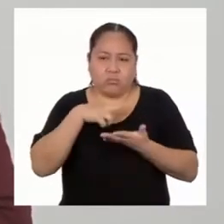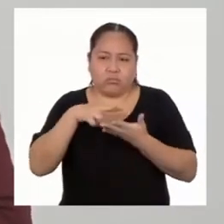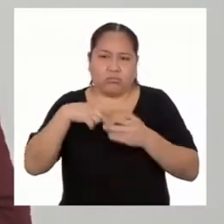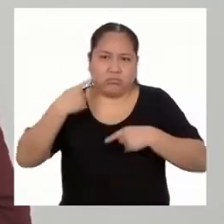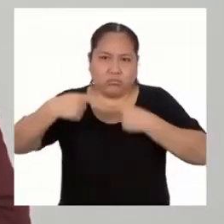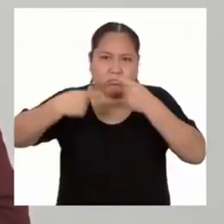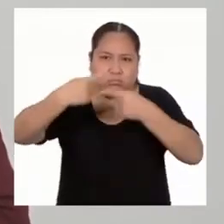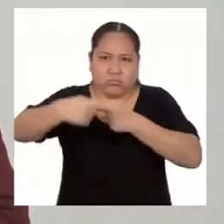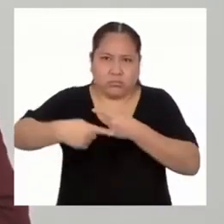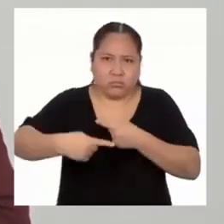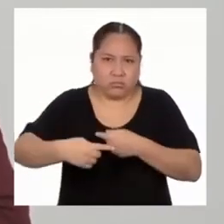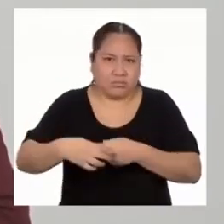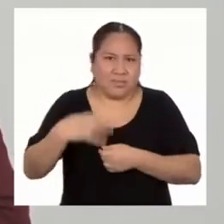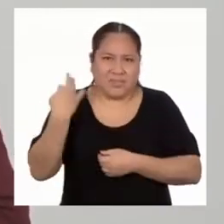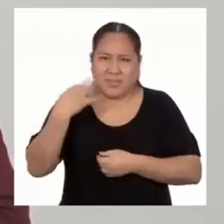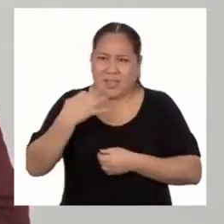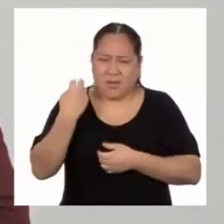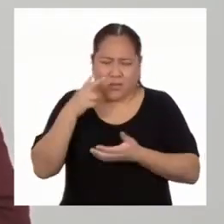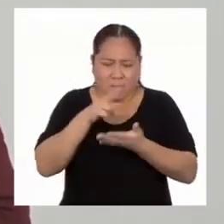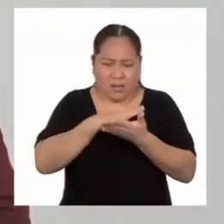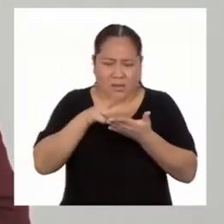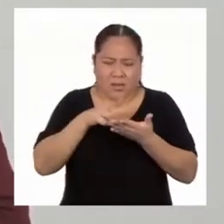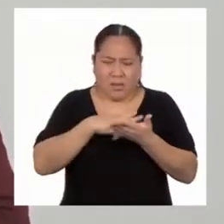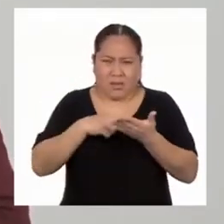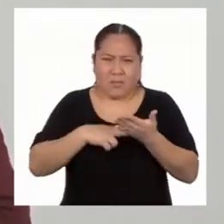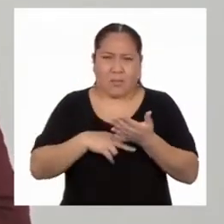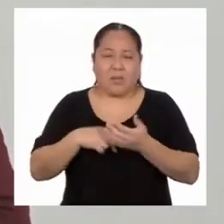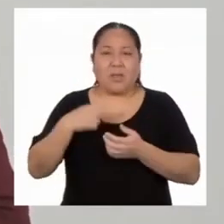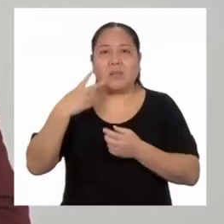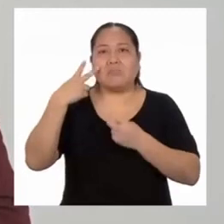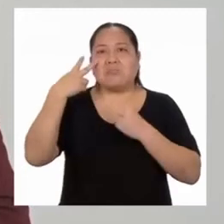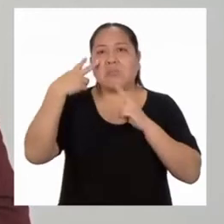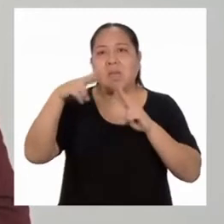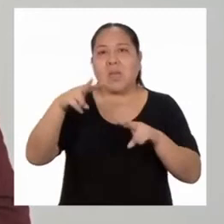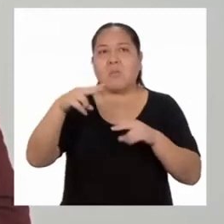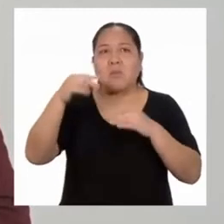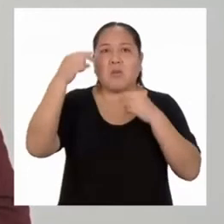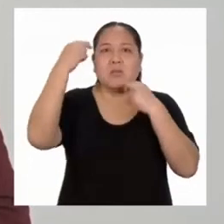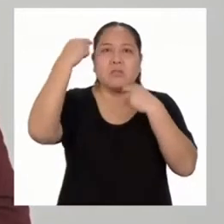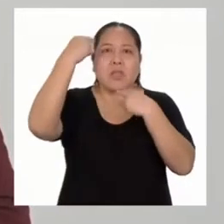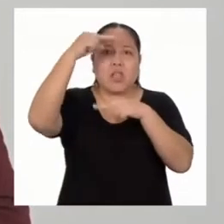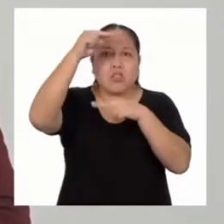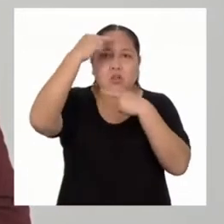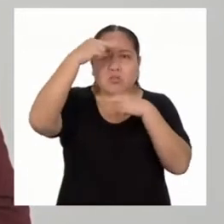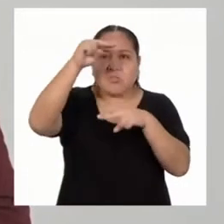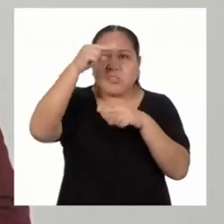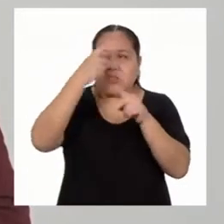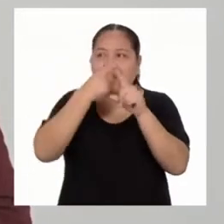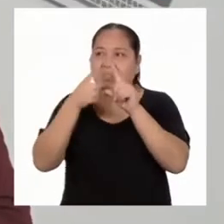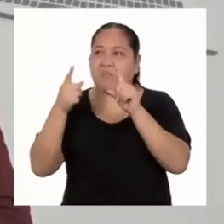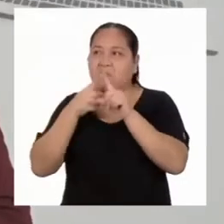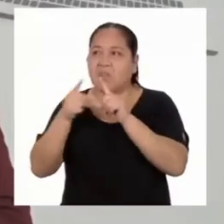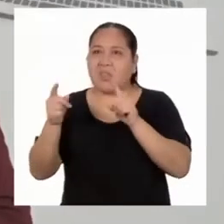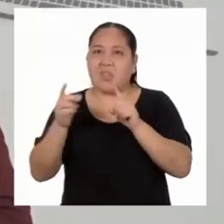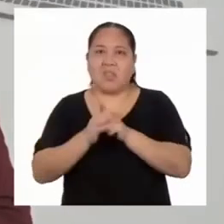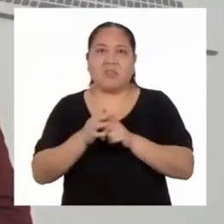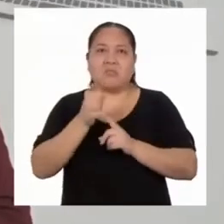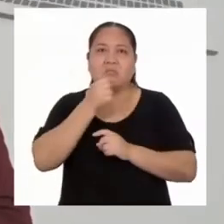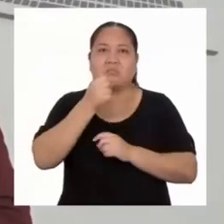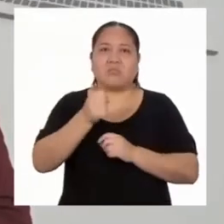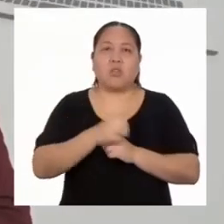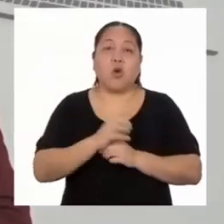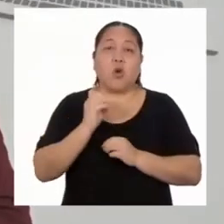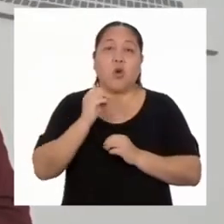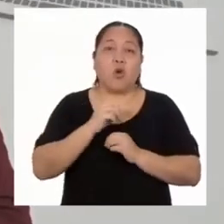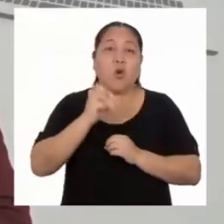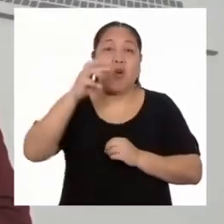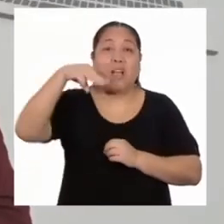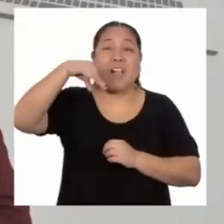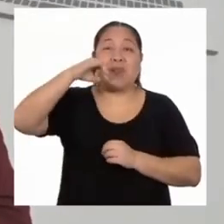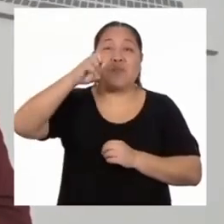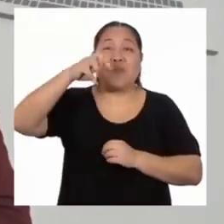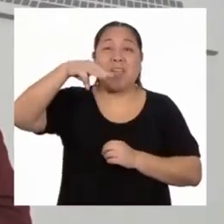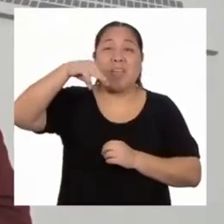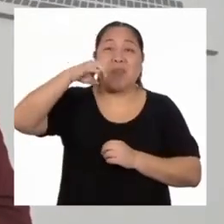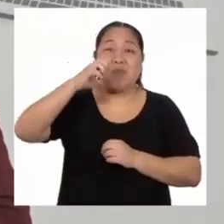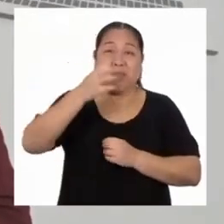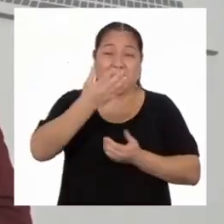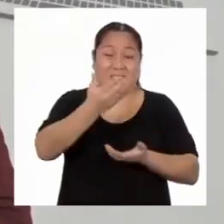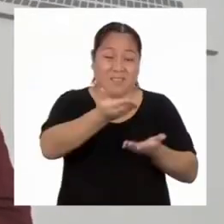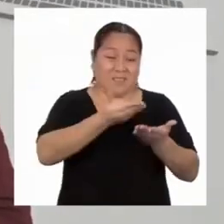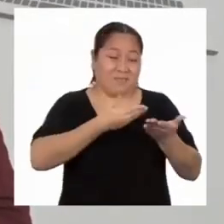Leemos todo el tiempo, desde las noticias en los distintos medios de comunicación hasta el meme que nos comparten nuestras amigas y